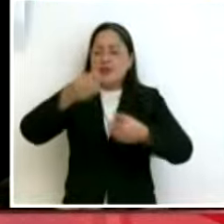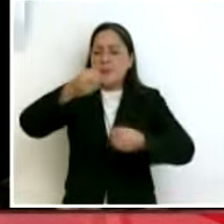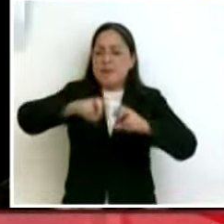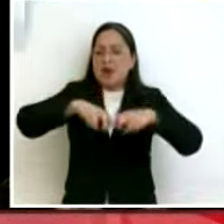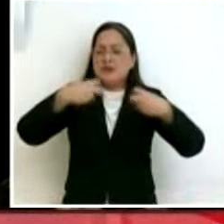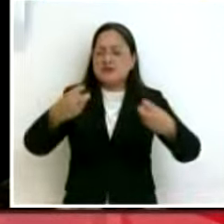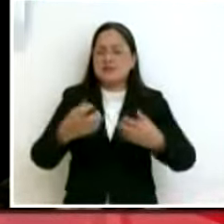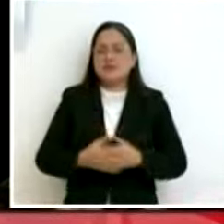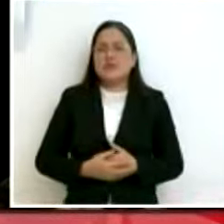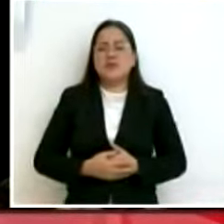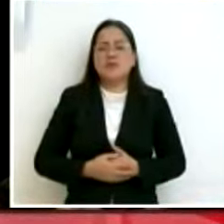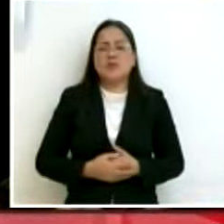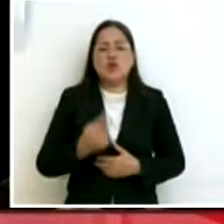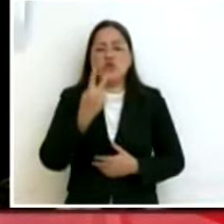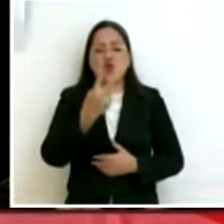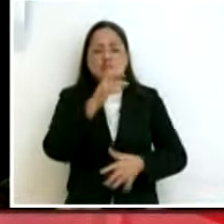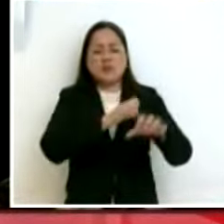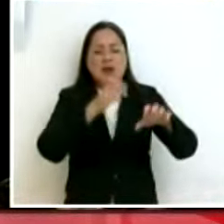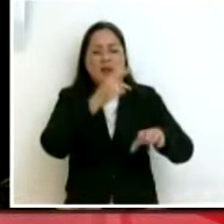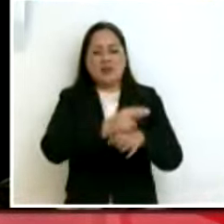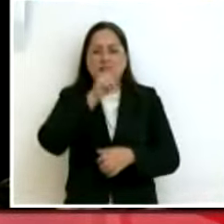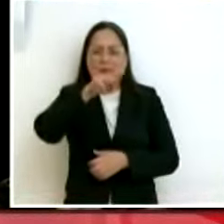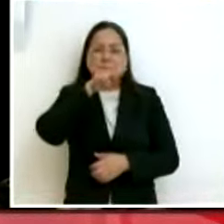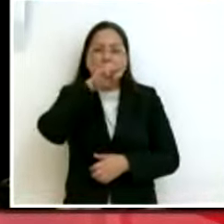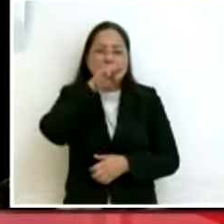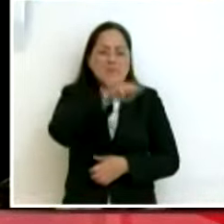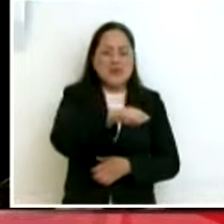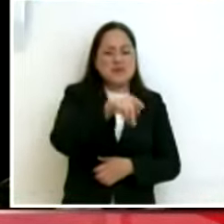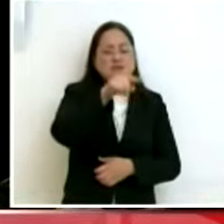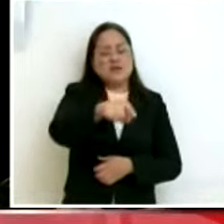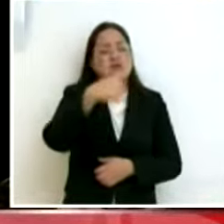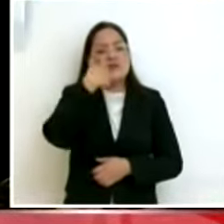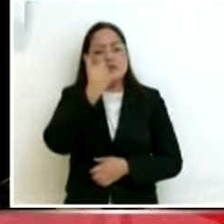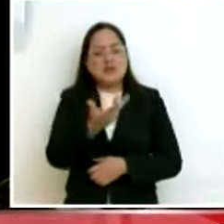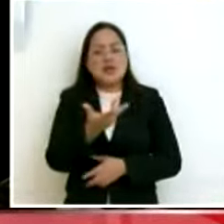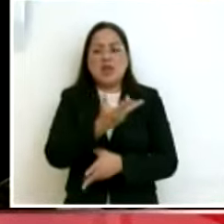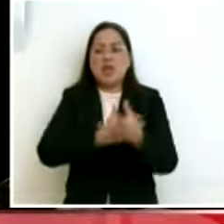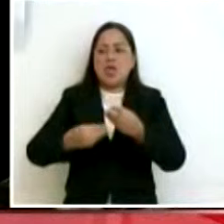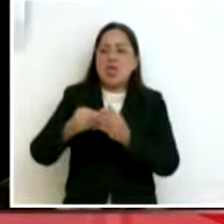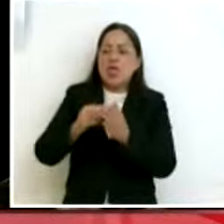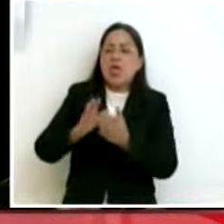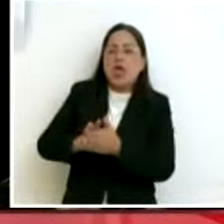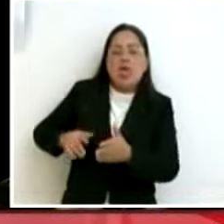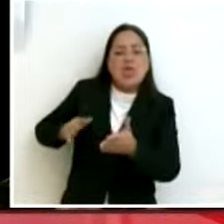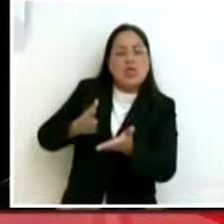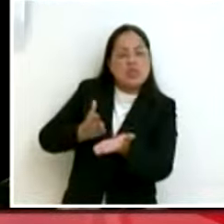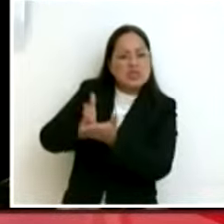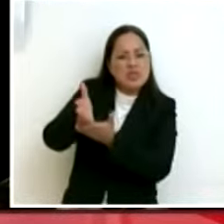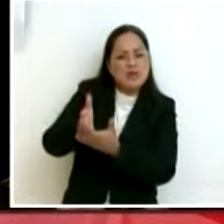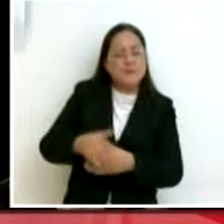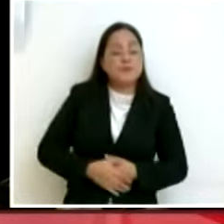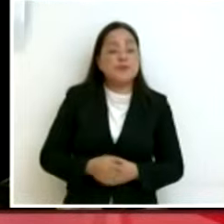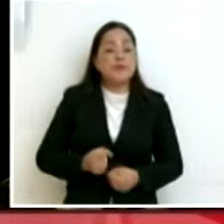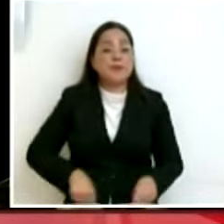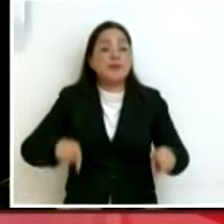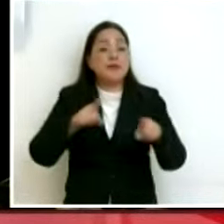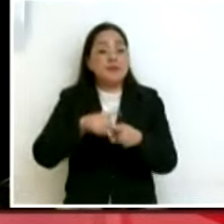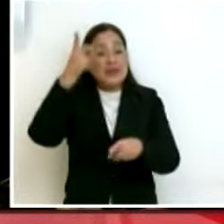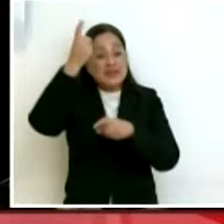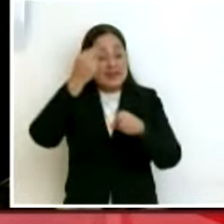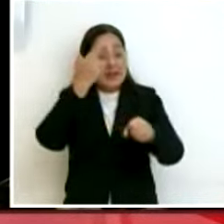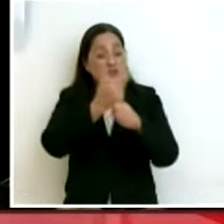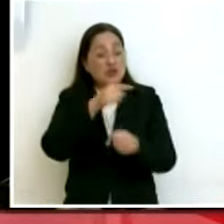sucios, un par de embajadores metiches y resueltos a pasar a la intrascendencia, y hasta uno que otro directivo